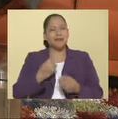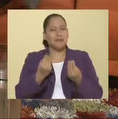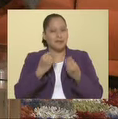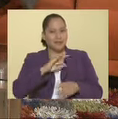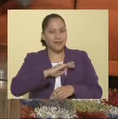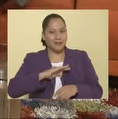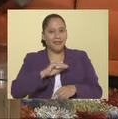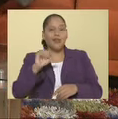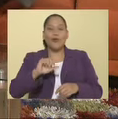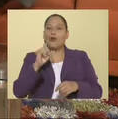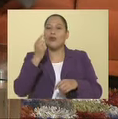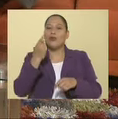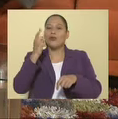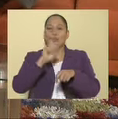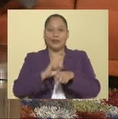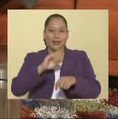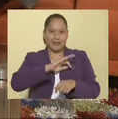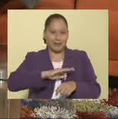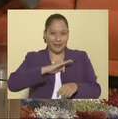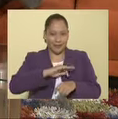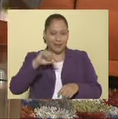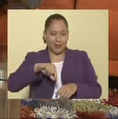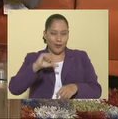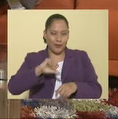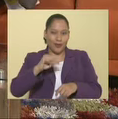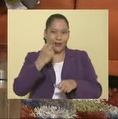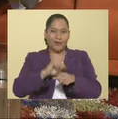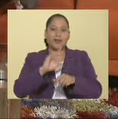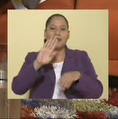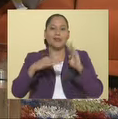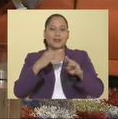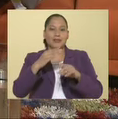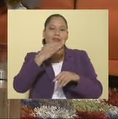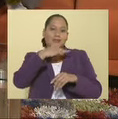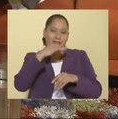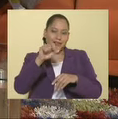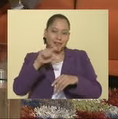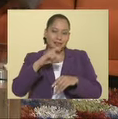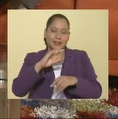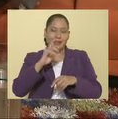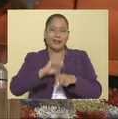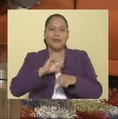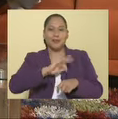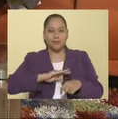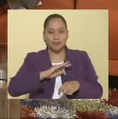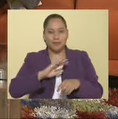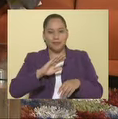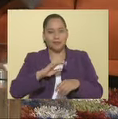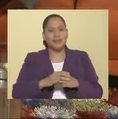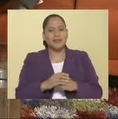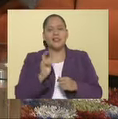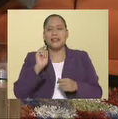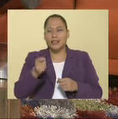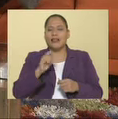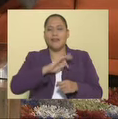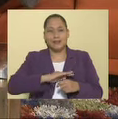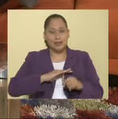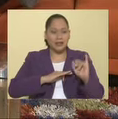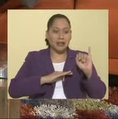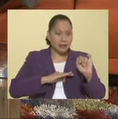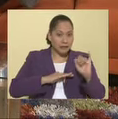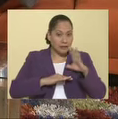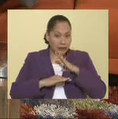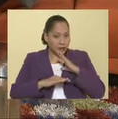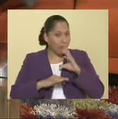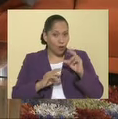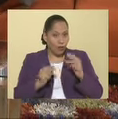Porque es el día de la felicidad, ¿no? Ah, sí, claro. Sí. Y por eso vamos a hablar ahorita de la felicidad. Ah, Vas muy a ver bien. ¿Y nada qué es la más. felicidad? Cuéntanos. Pues bueno. ¿Existe o no, para empezar?